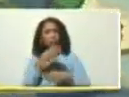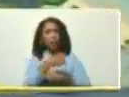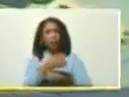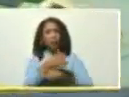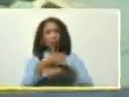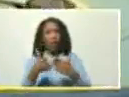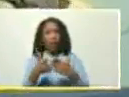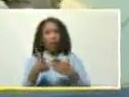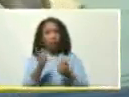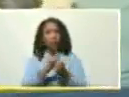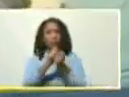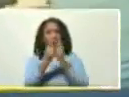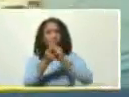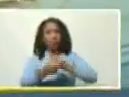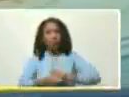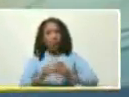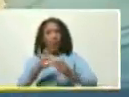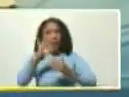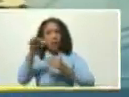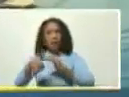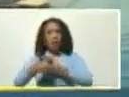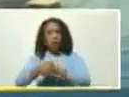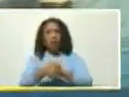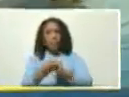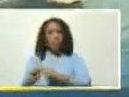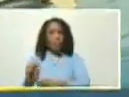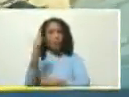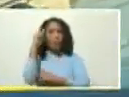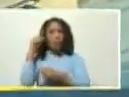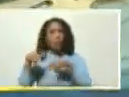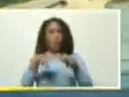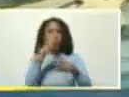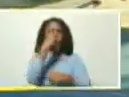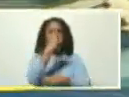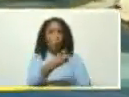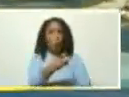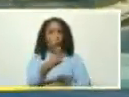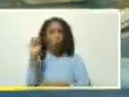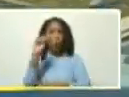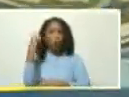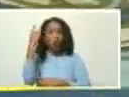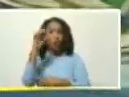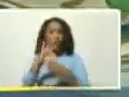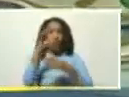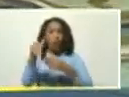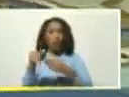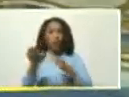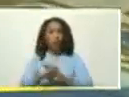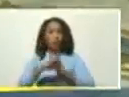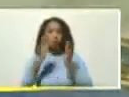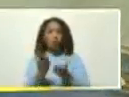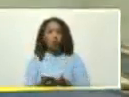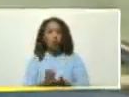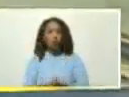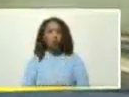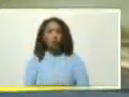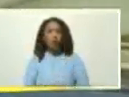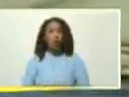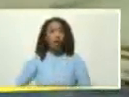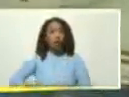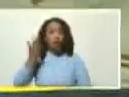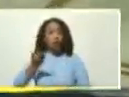a convertir a la isla La Tortuga como el primer destino turístico, no solamente del Caribe, sino del mundo. Es importante,